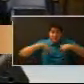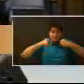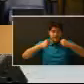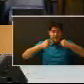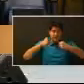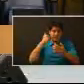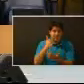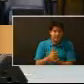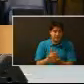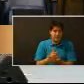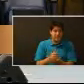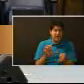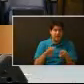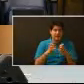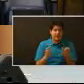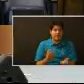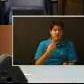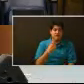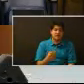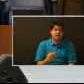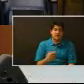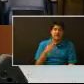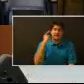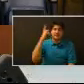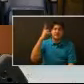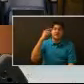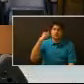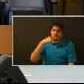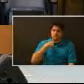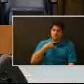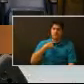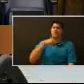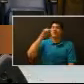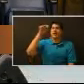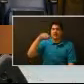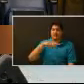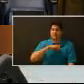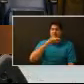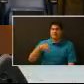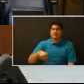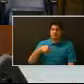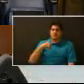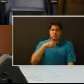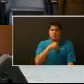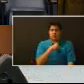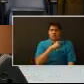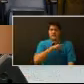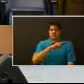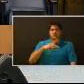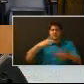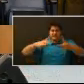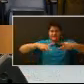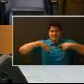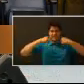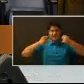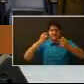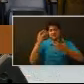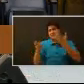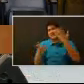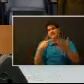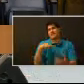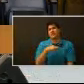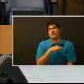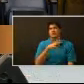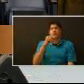Amén. Entonces, decirle, Señor, aquí estoy, yo quiero ser un valiente. Quizá nosotros no sabemos y